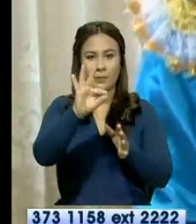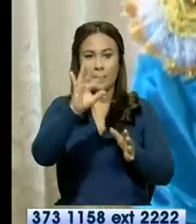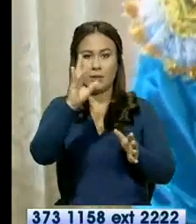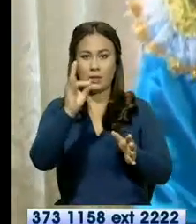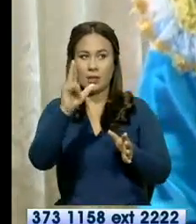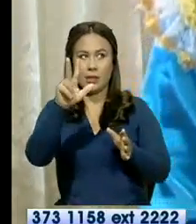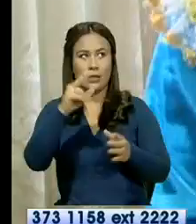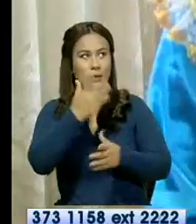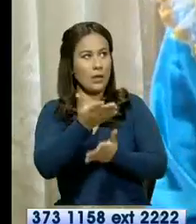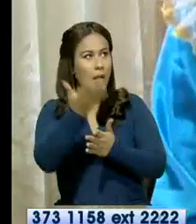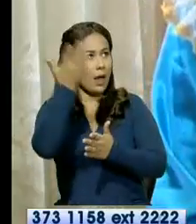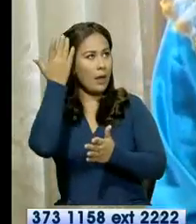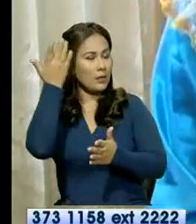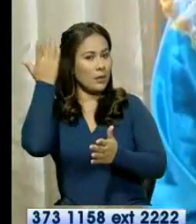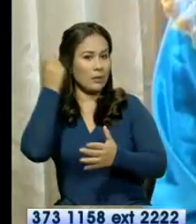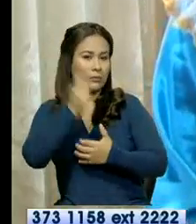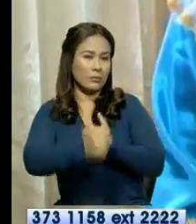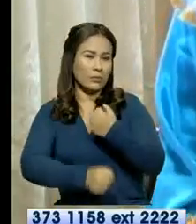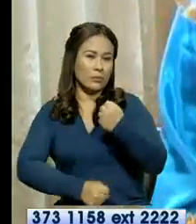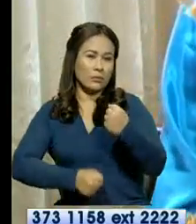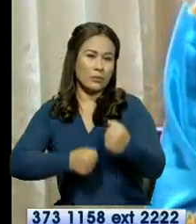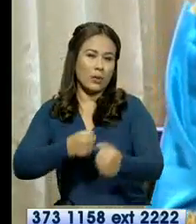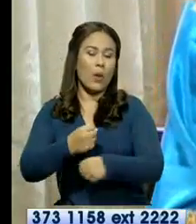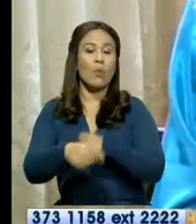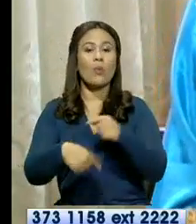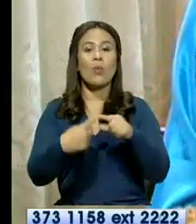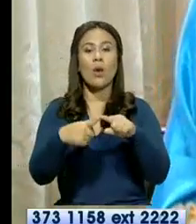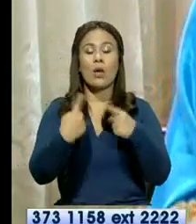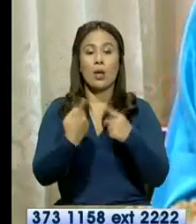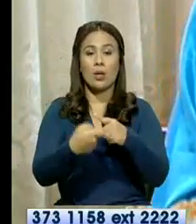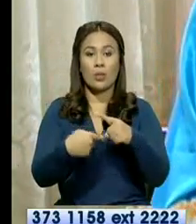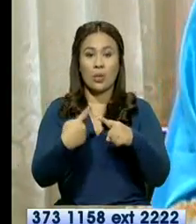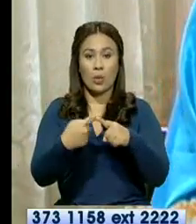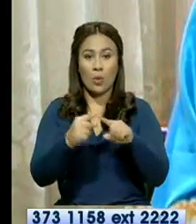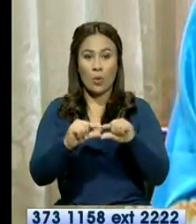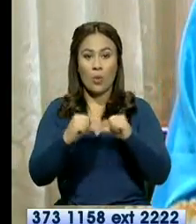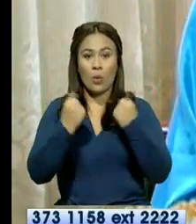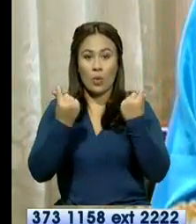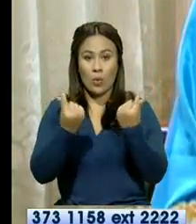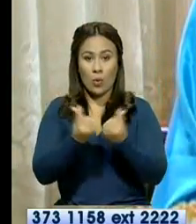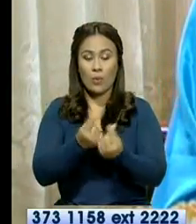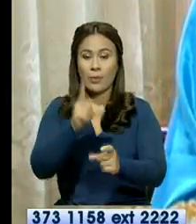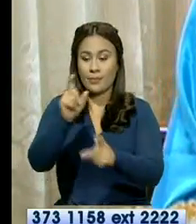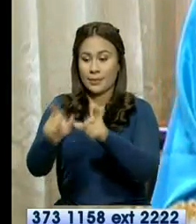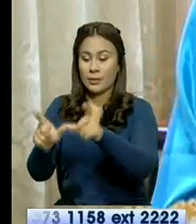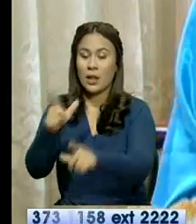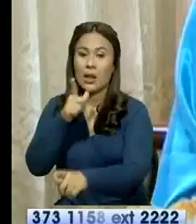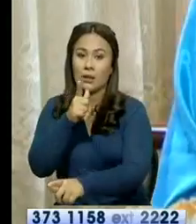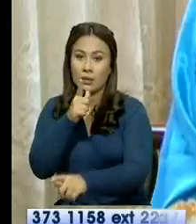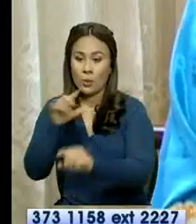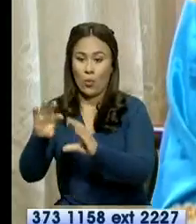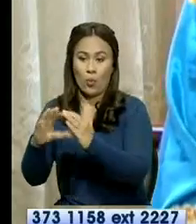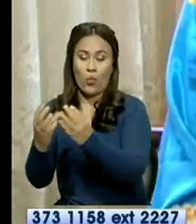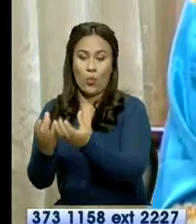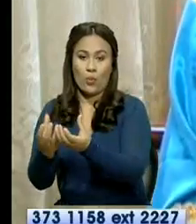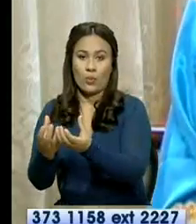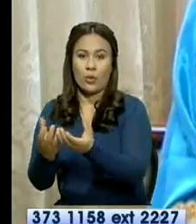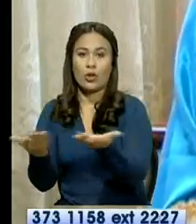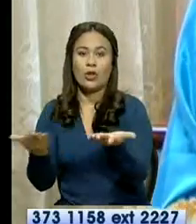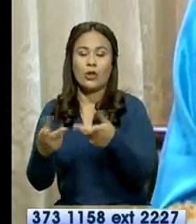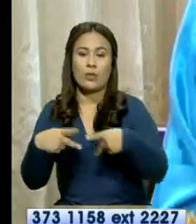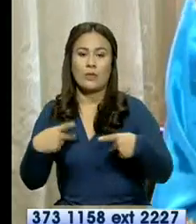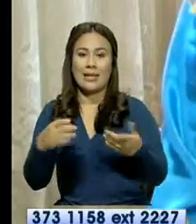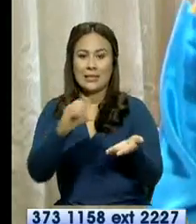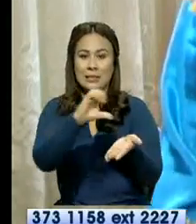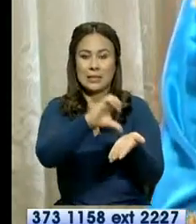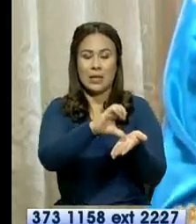1963 del siglo pasado, cuando un grupo de latacungueños residentes en el centro de la